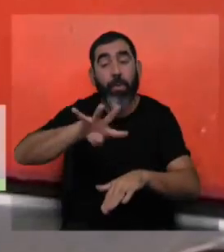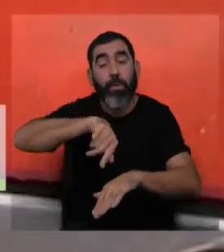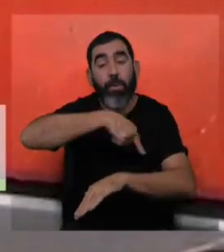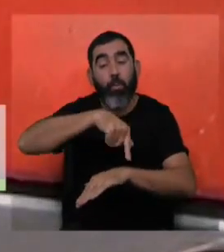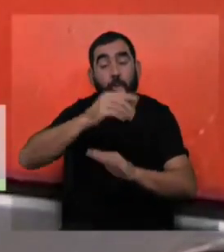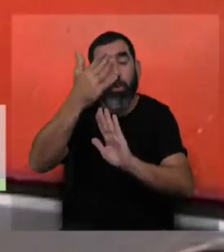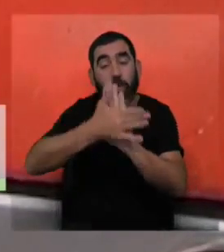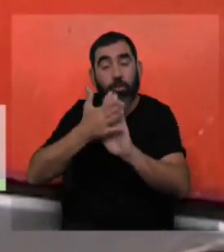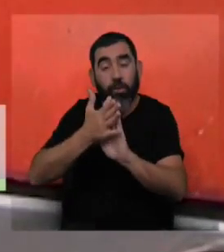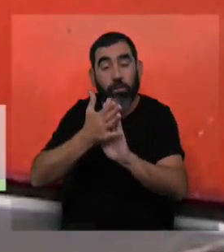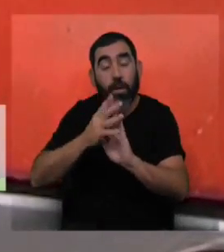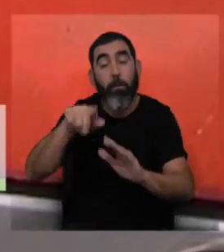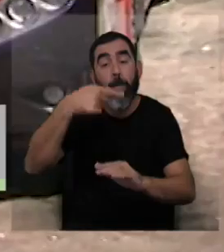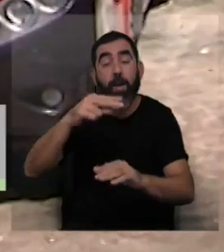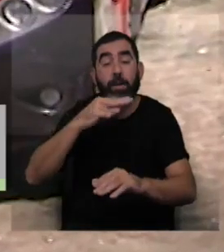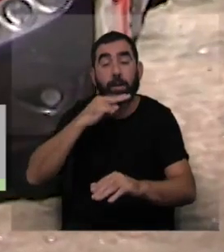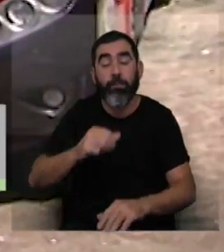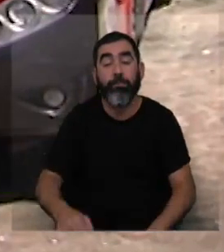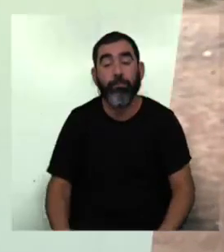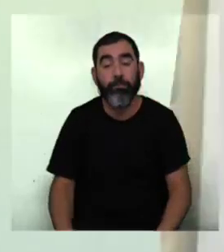a nivel nacional previsto para mañana viernes.